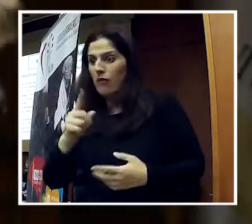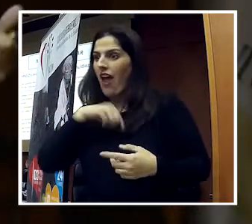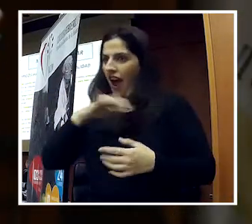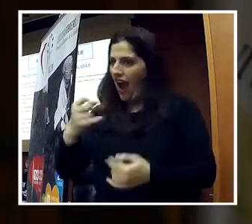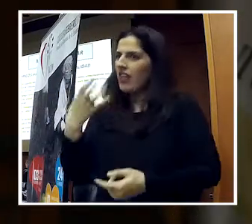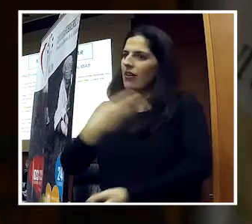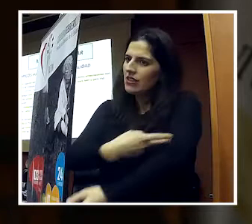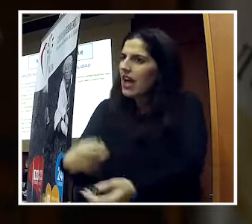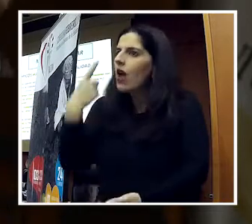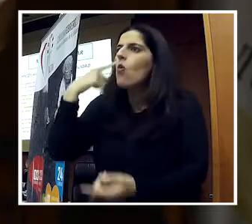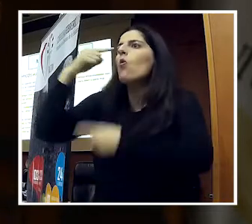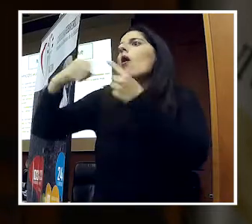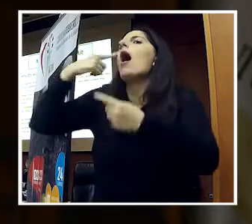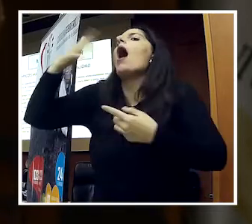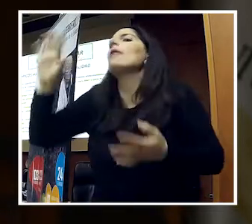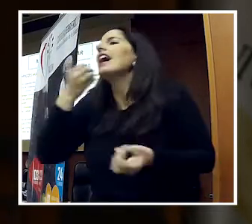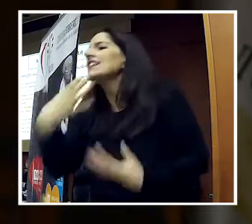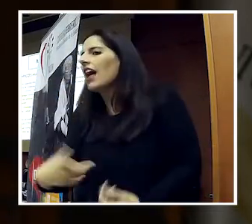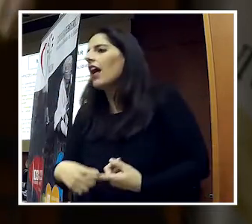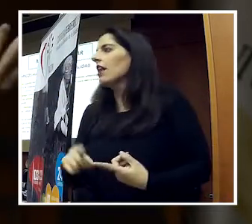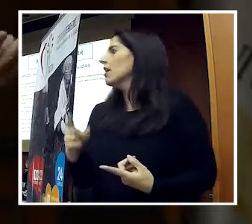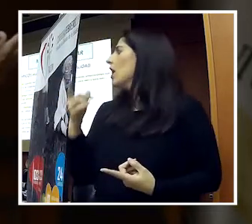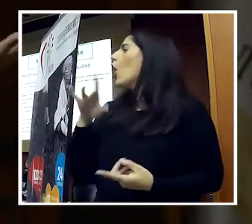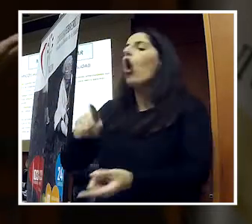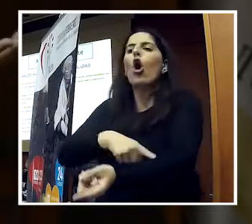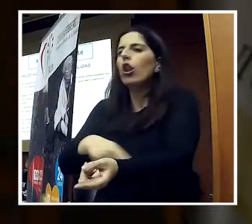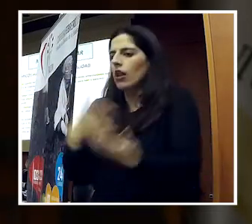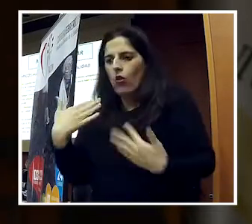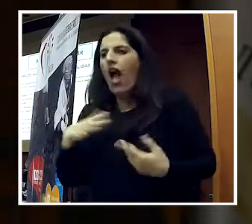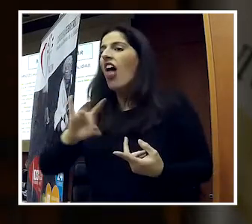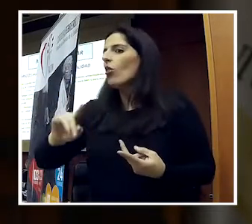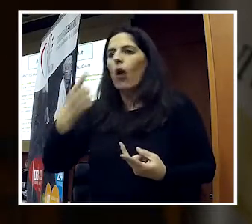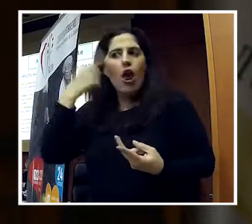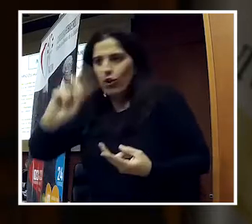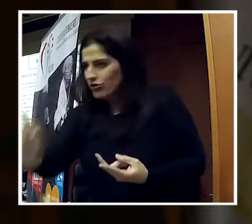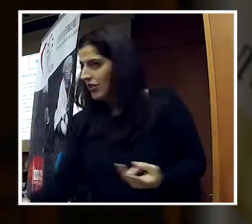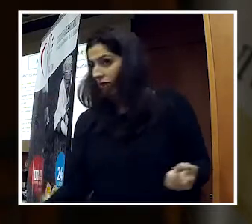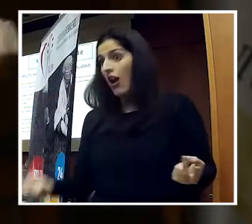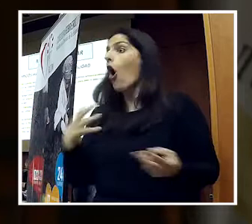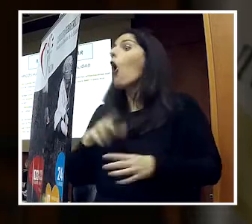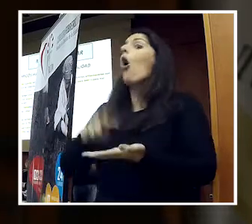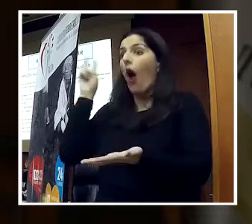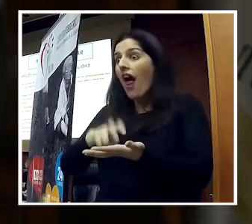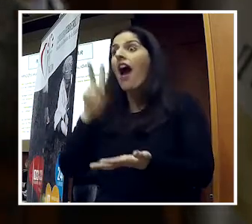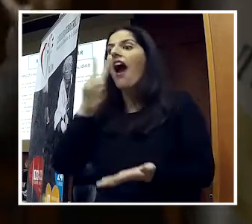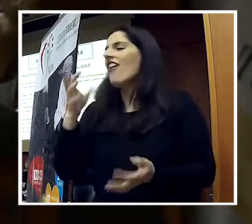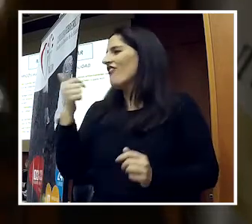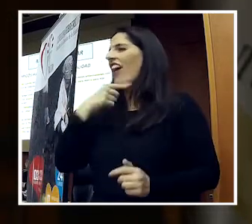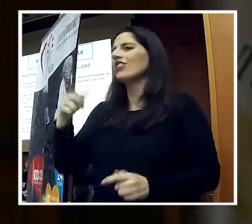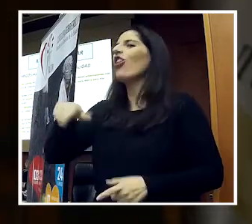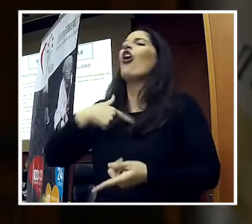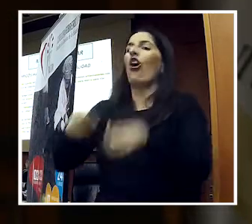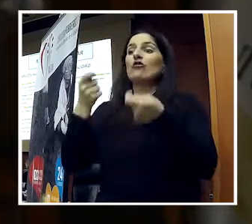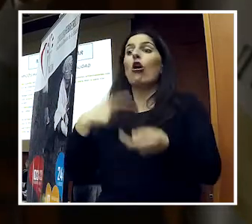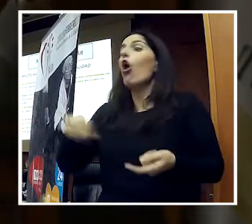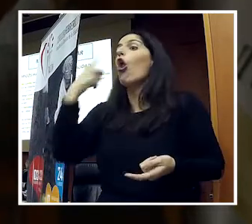la tensión elevada en condiciones habituales da síntomas, ni el colesterol da ningún síntoma. Por tanto, ya nos gustaría, sería un indicio, si a alguien le pasara